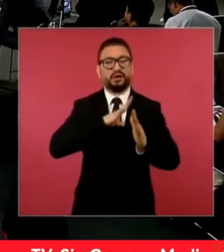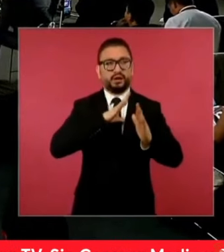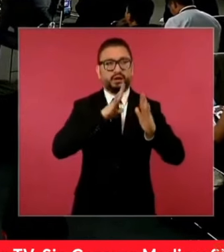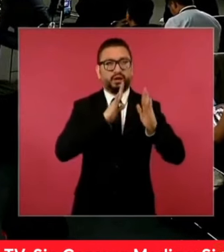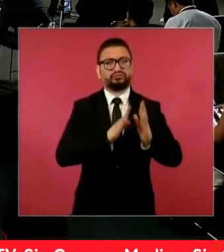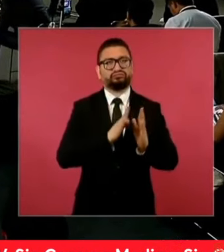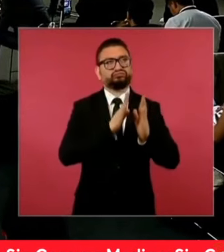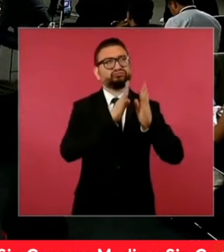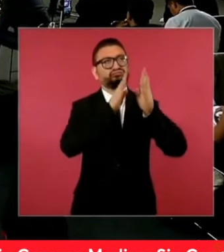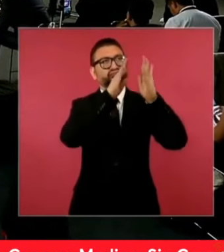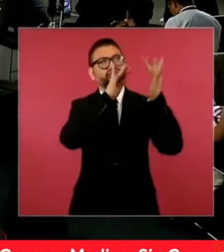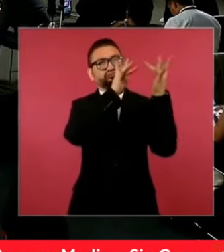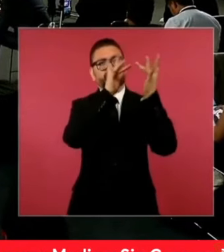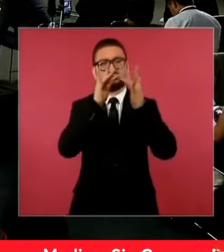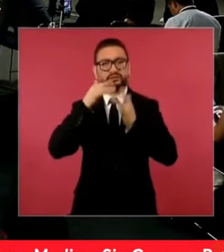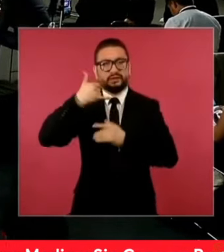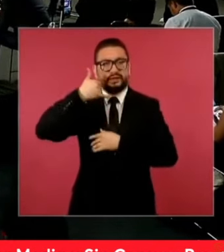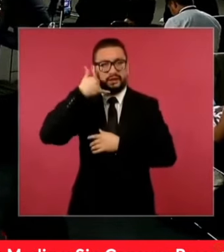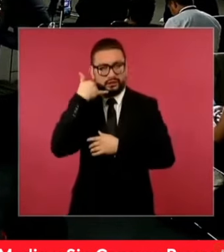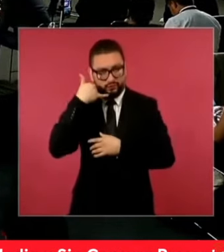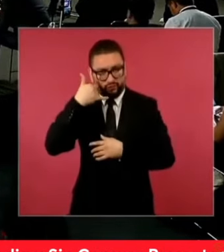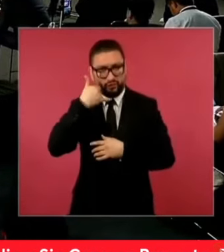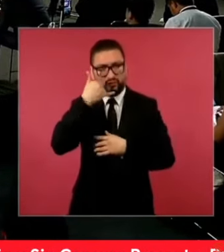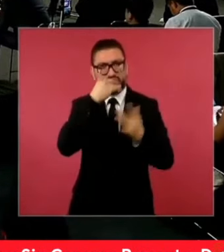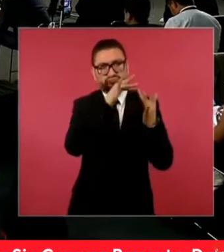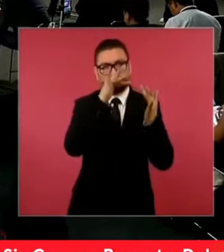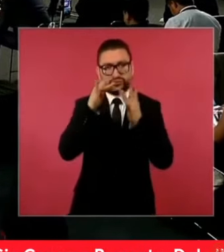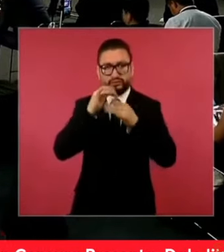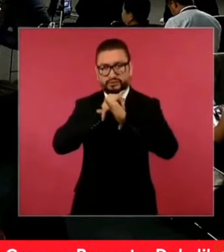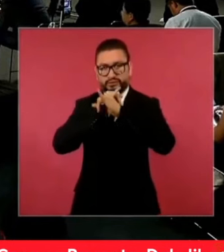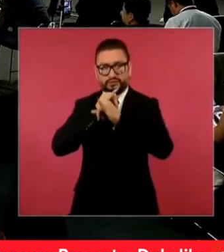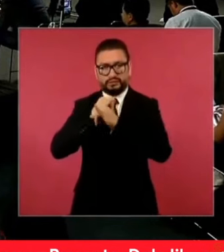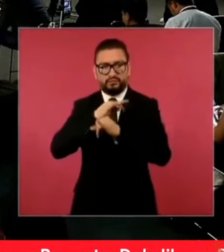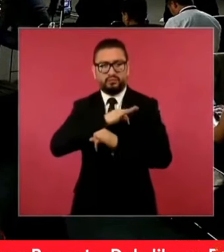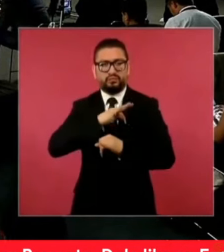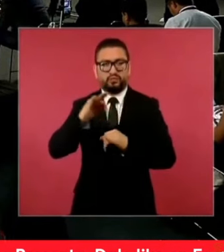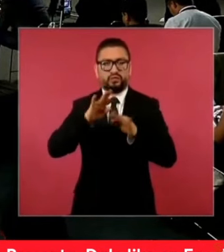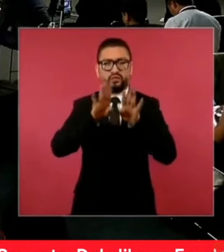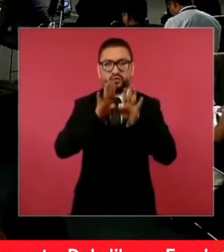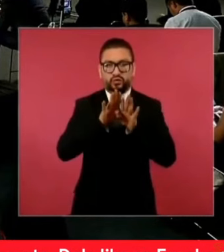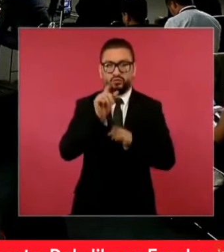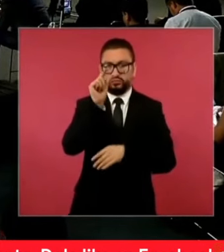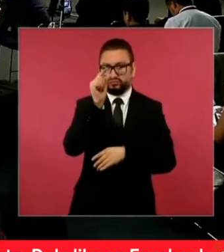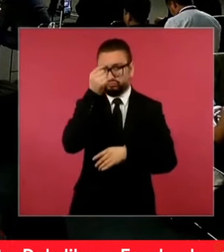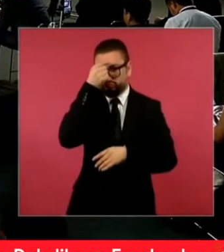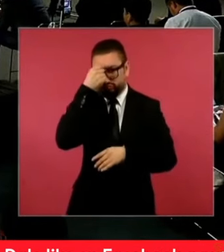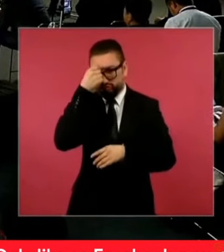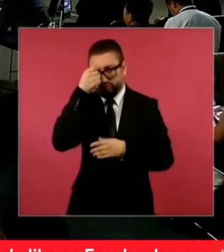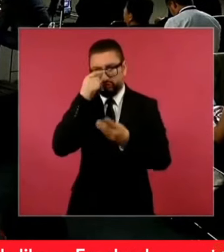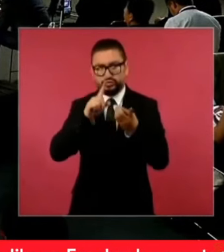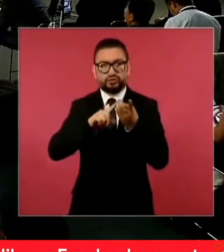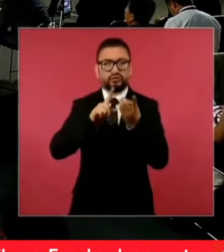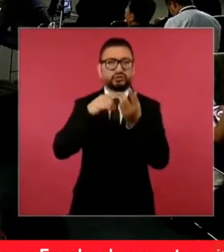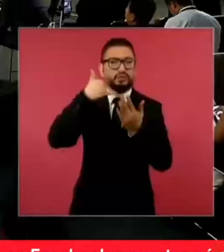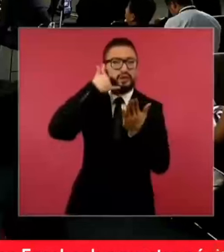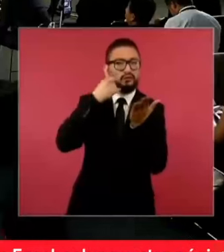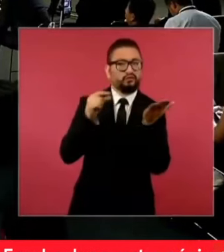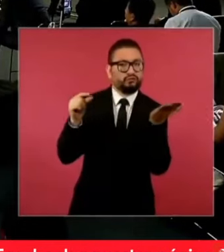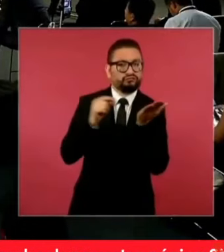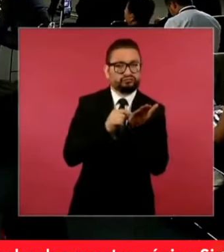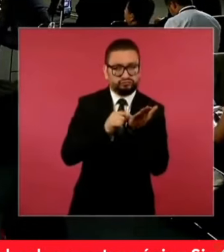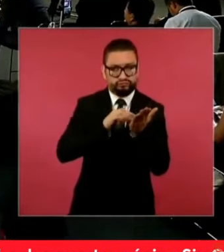telefonía celular que dan un servicio de telefonía e internet por medio de un chip que se instala en un teléfono